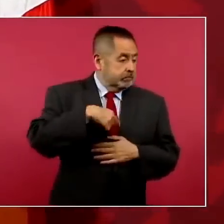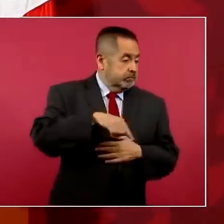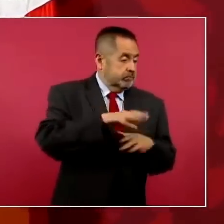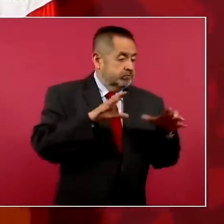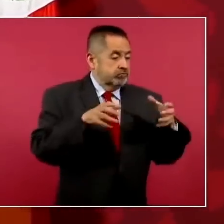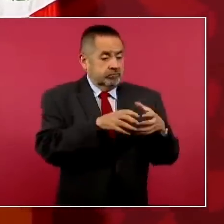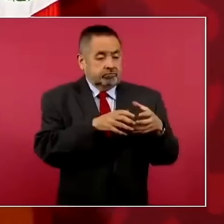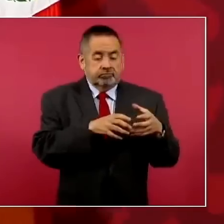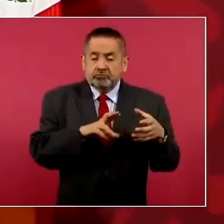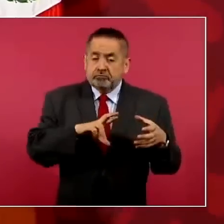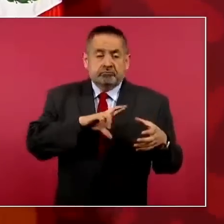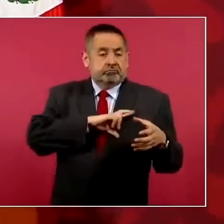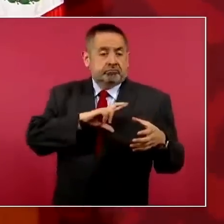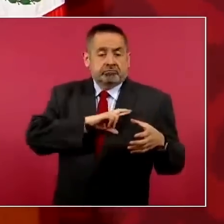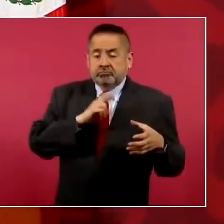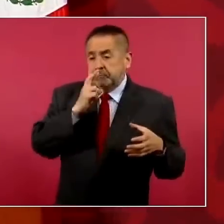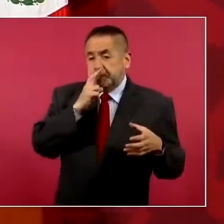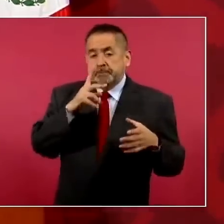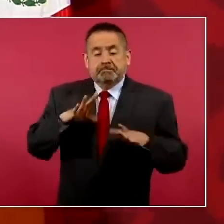sector privado